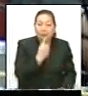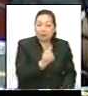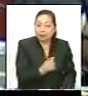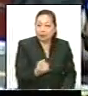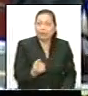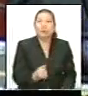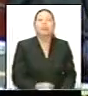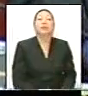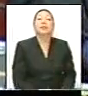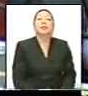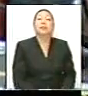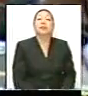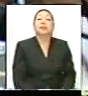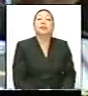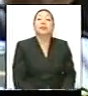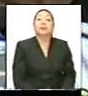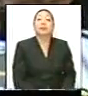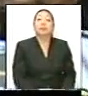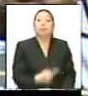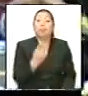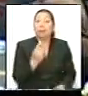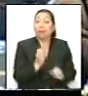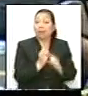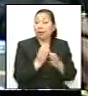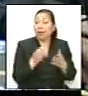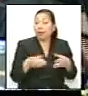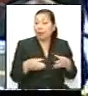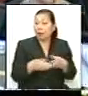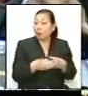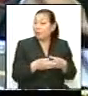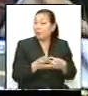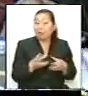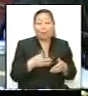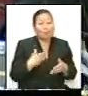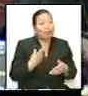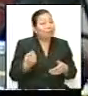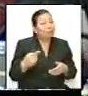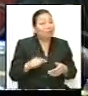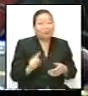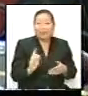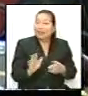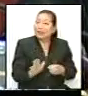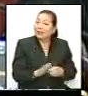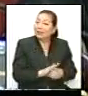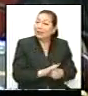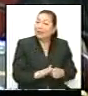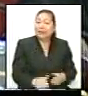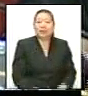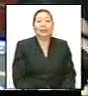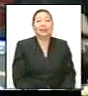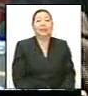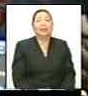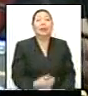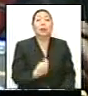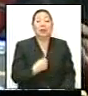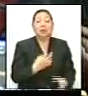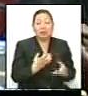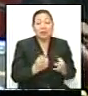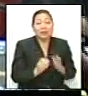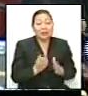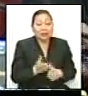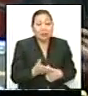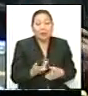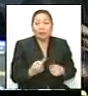que a la primera citación de la comisión no nos fue posible asistir, a pesar de nuestra voluntad, por